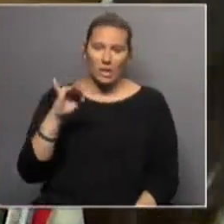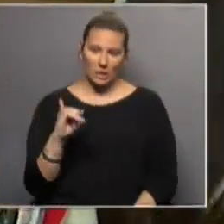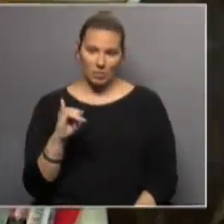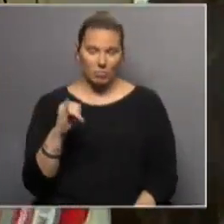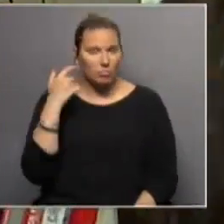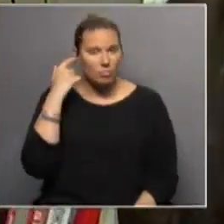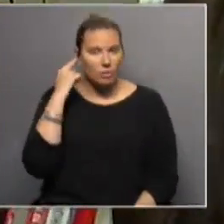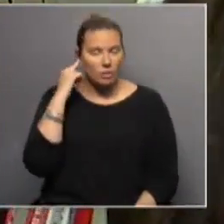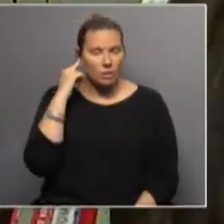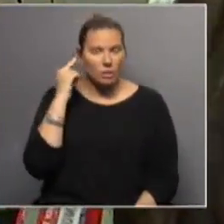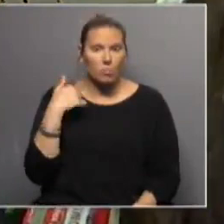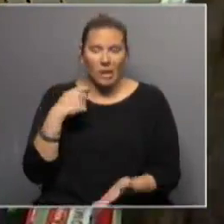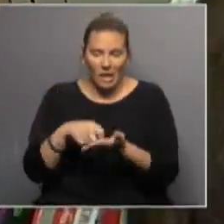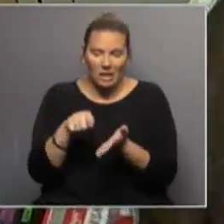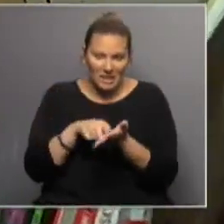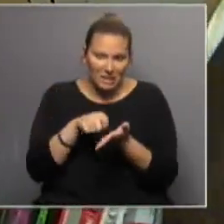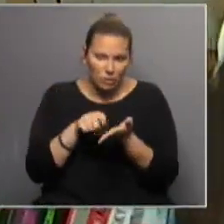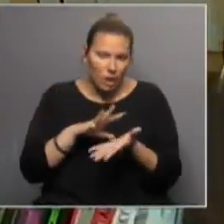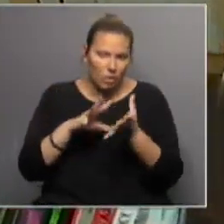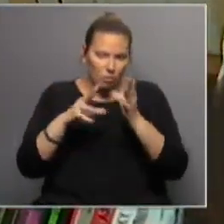De hecho, en mi escritura tiene